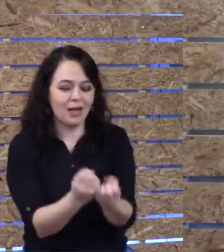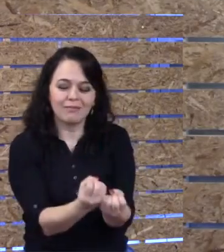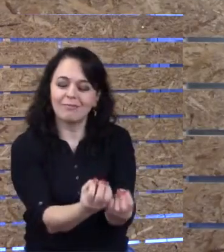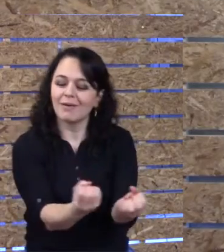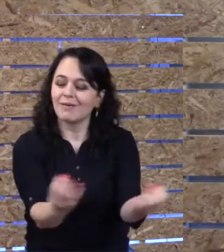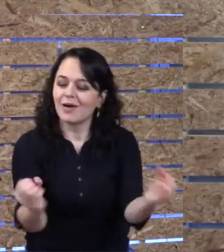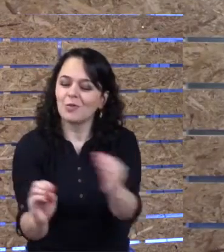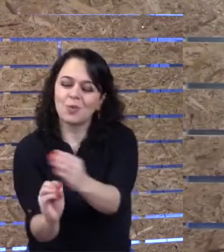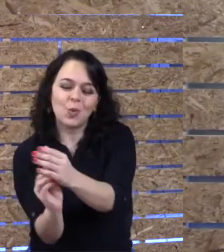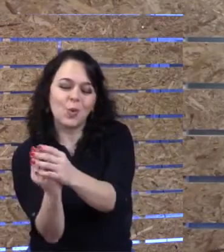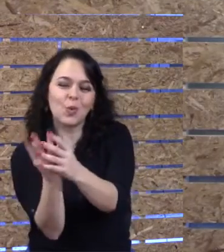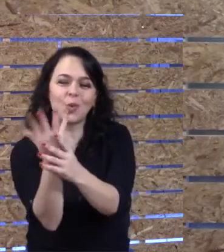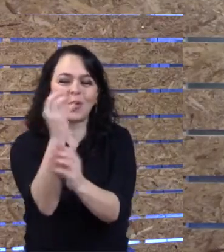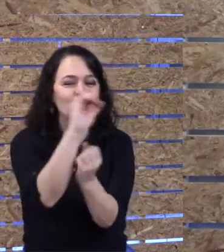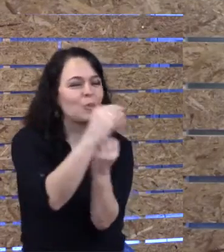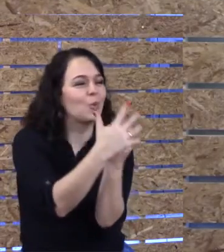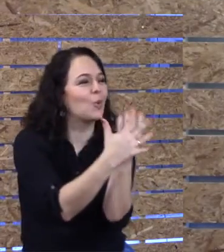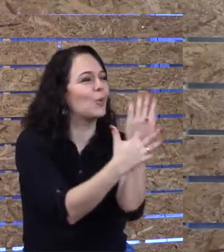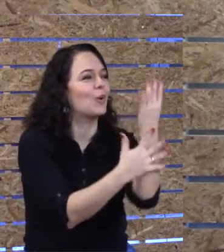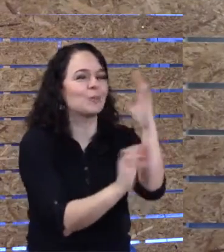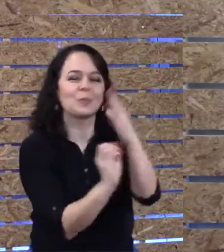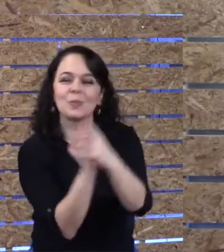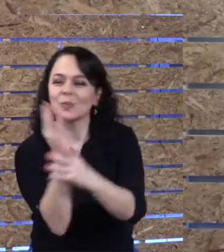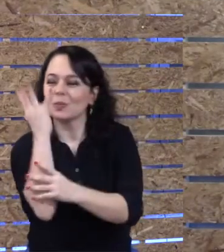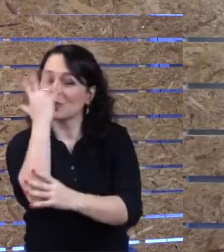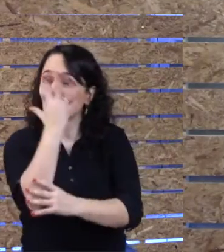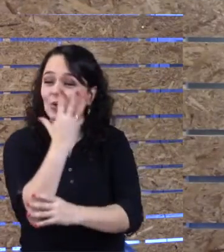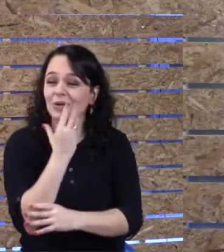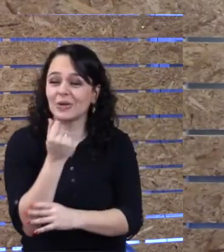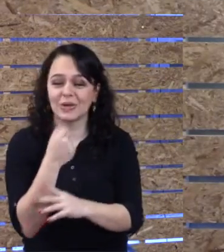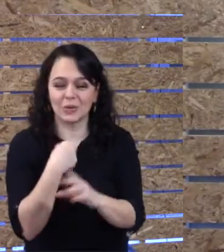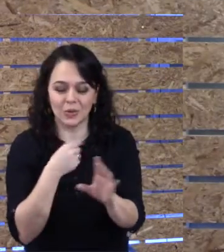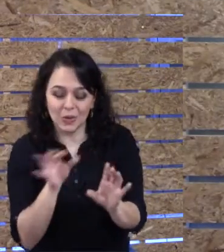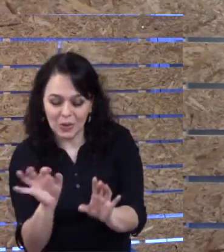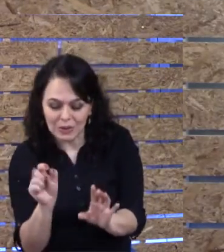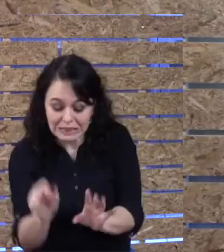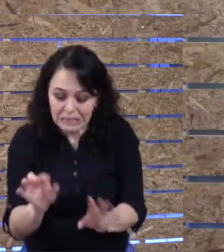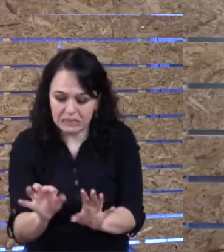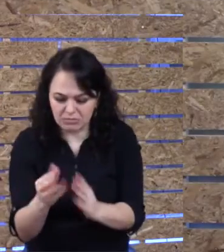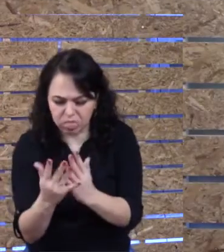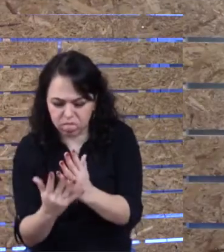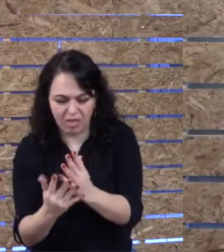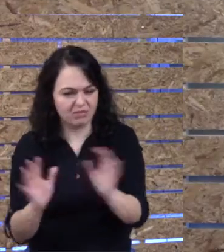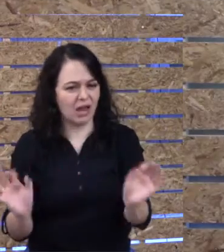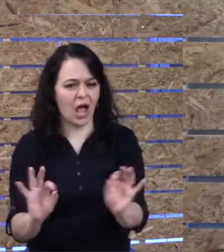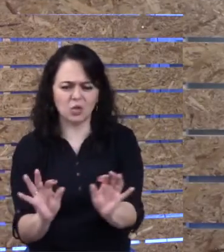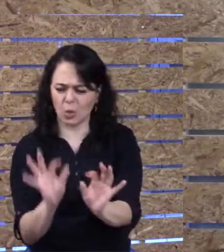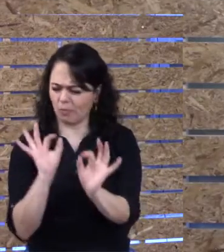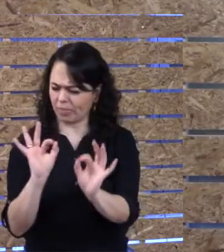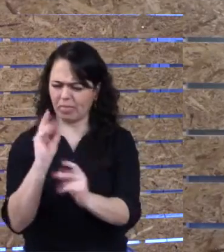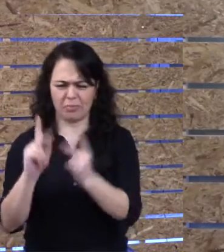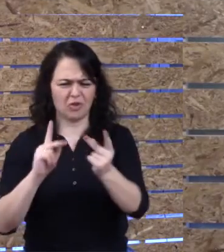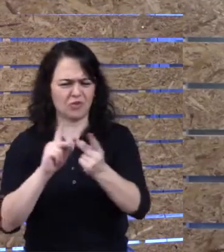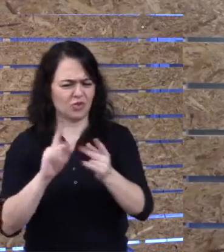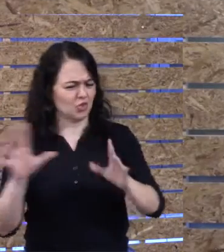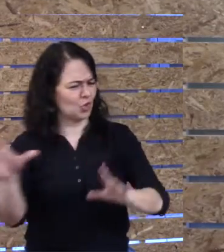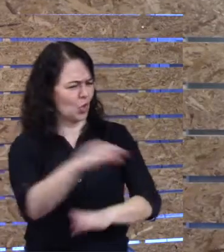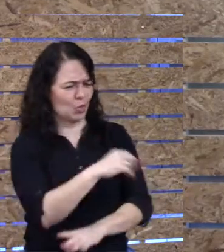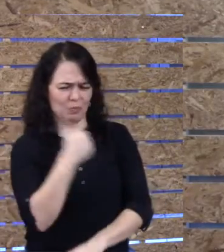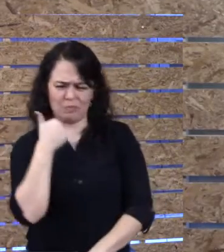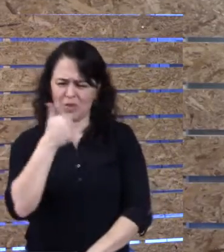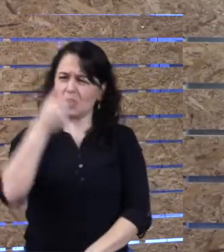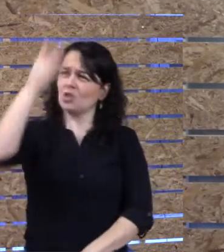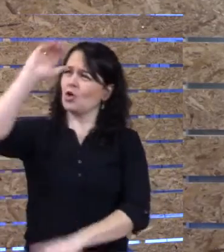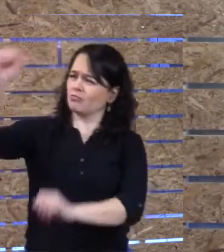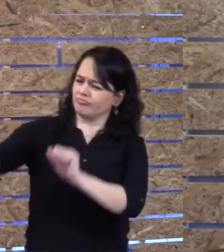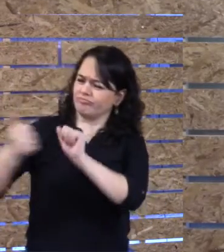donde se prometen, y hoy en día que son tan populares las profecías, se declara que todo va a ir bien, que Él está como poderoso gigante y